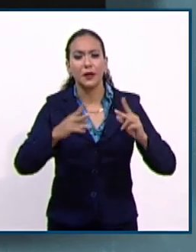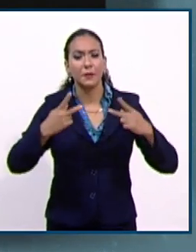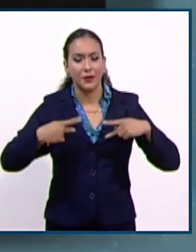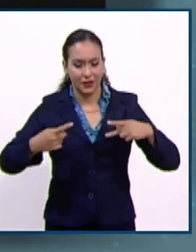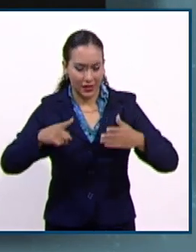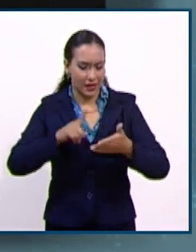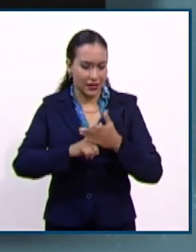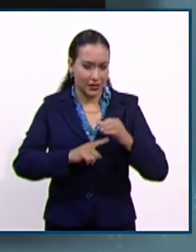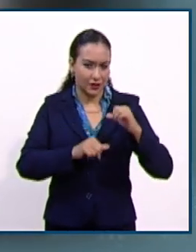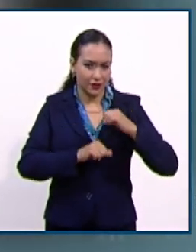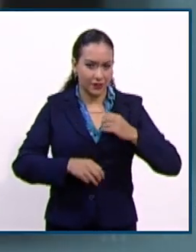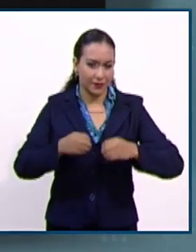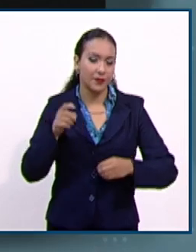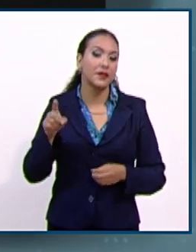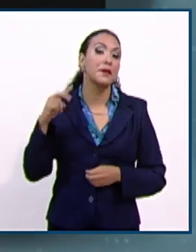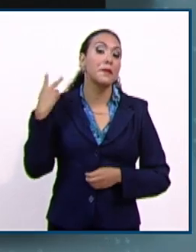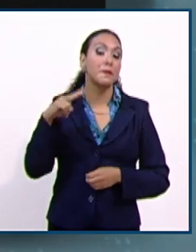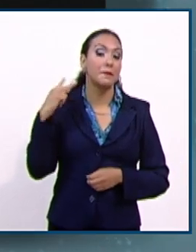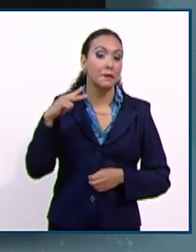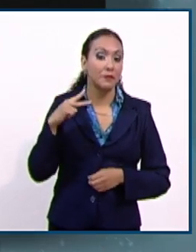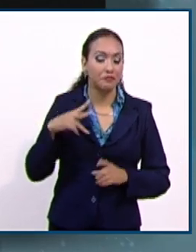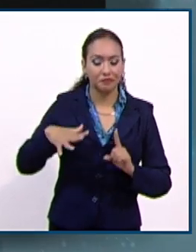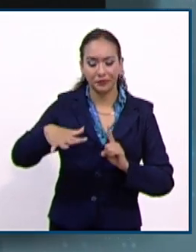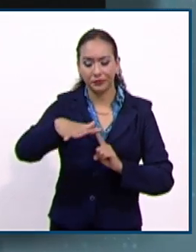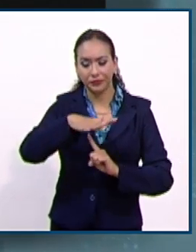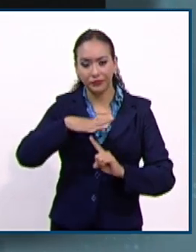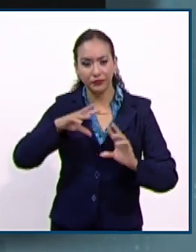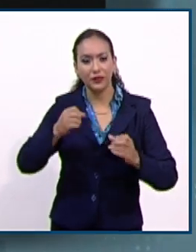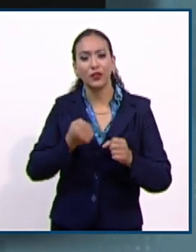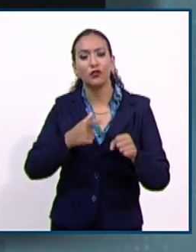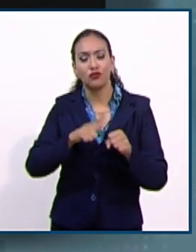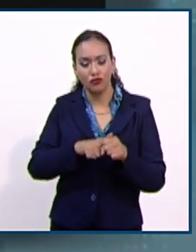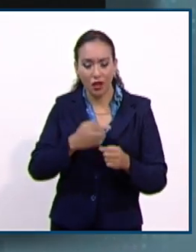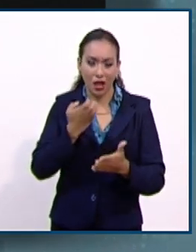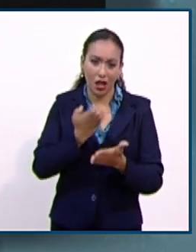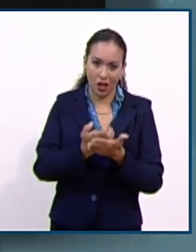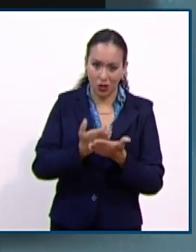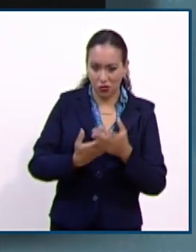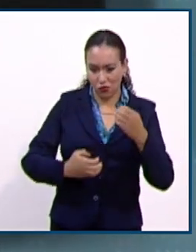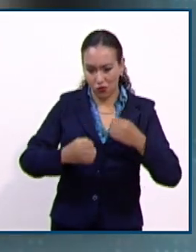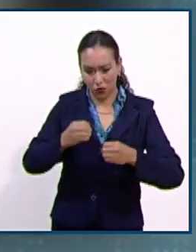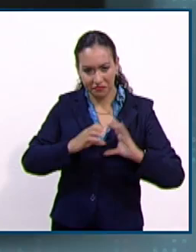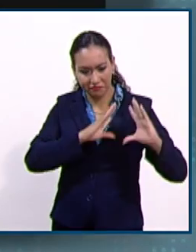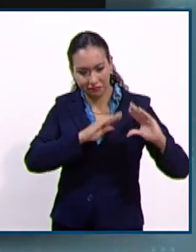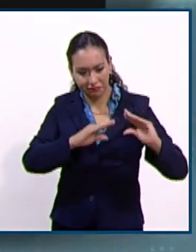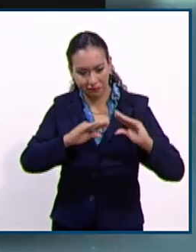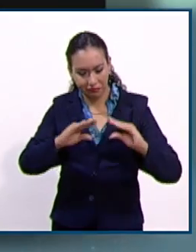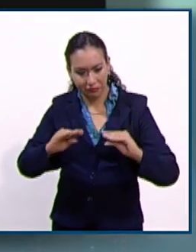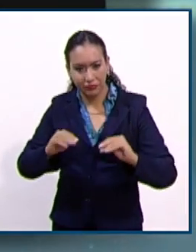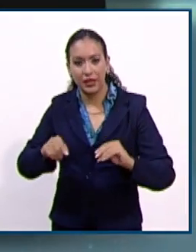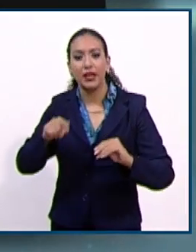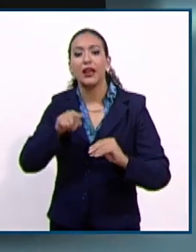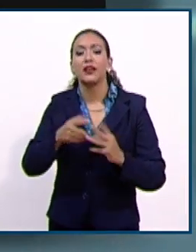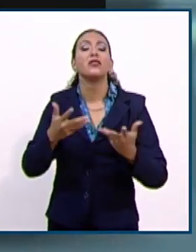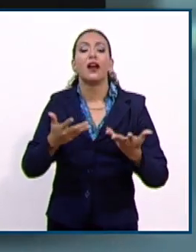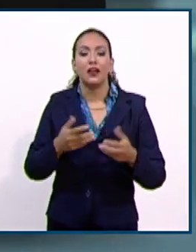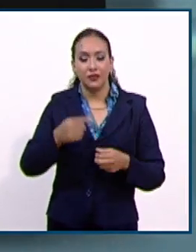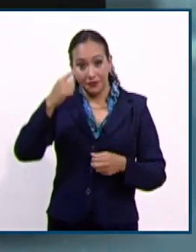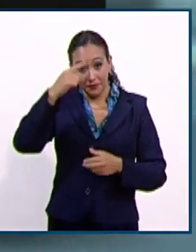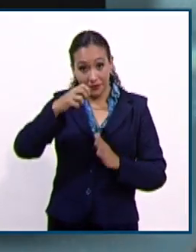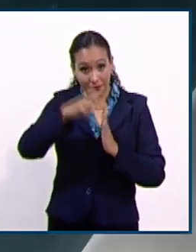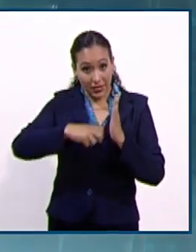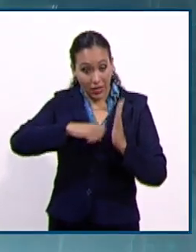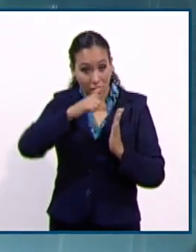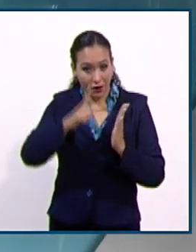Poder Judicial de Veracruz sobre los contextos sociales, económicos y jurídicos que dieron pie a la implementación de la reforma